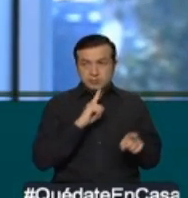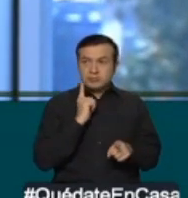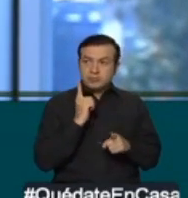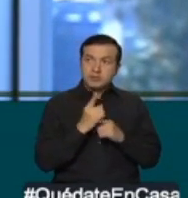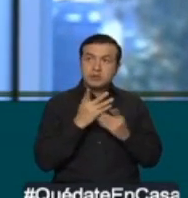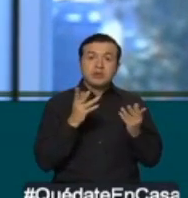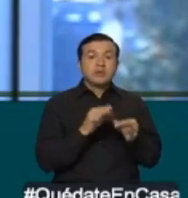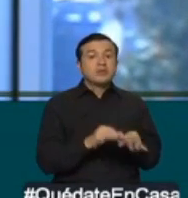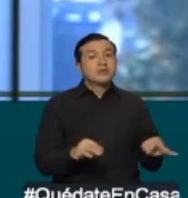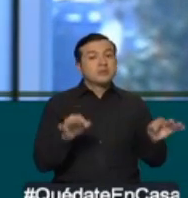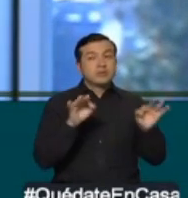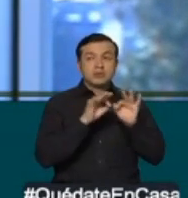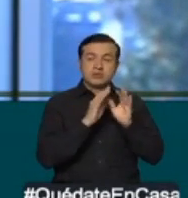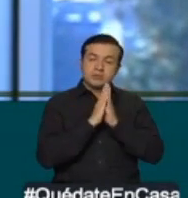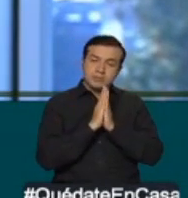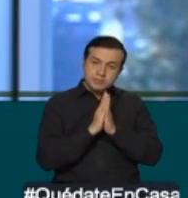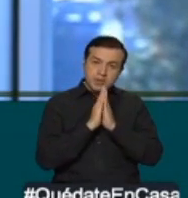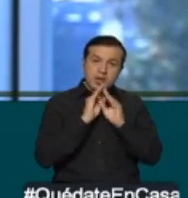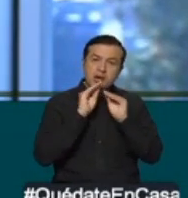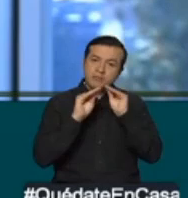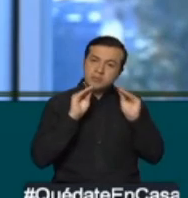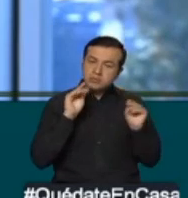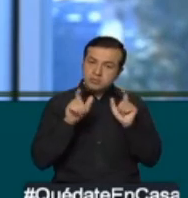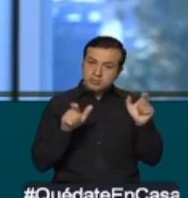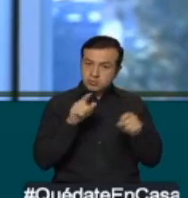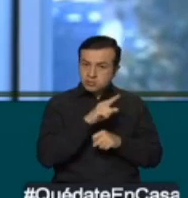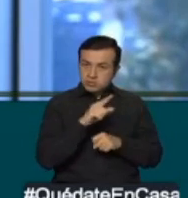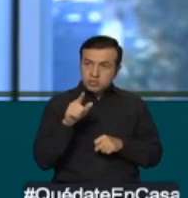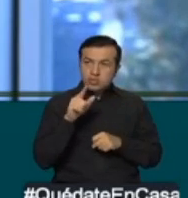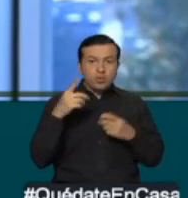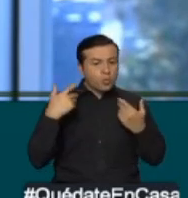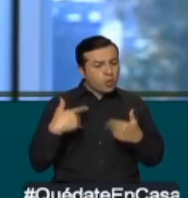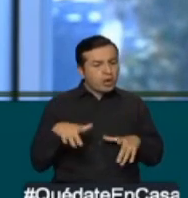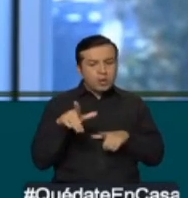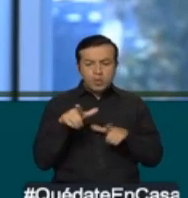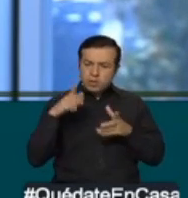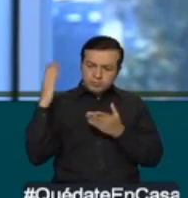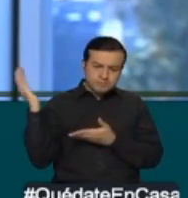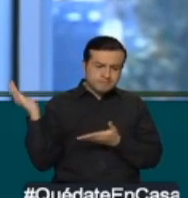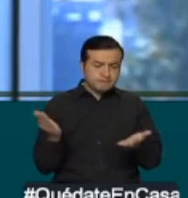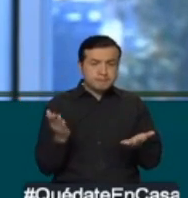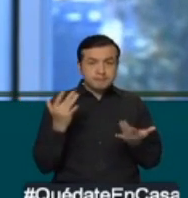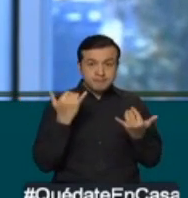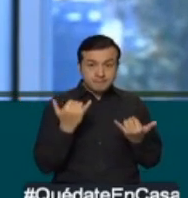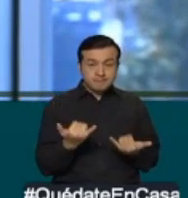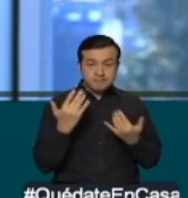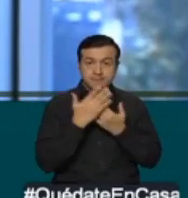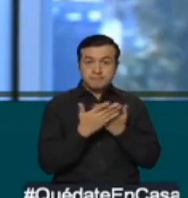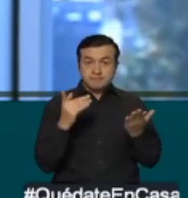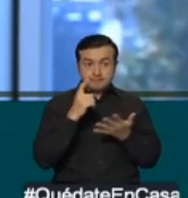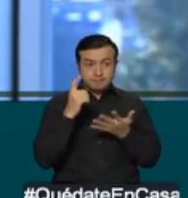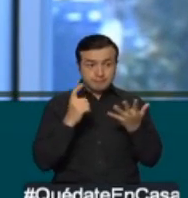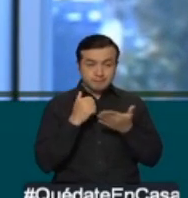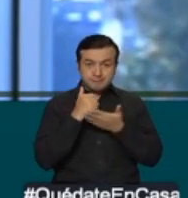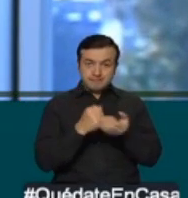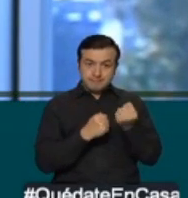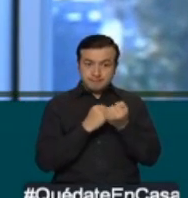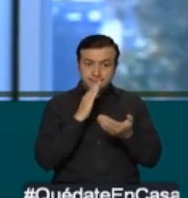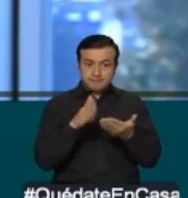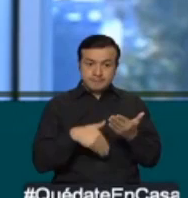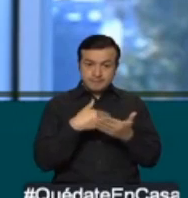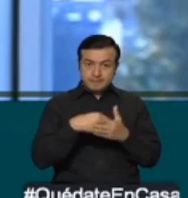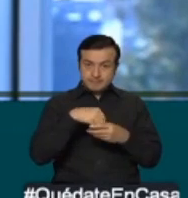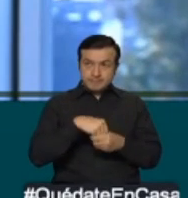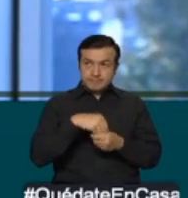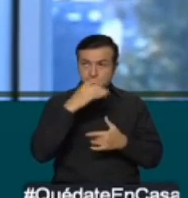es importantísimo que podamos prestar todas las condiciones quienes hoy necesitan acudir a estas